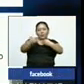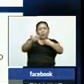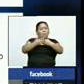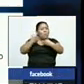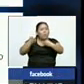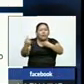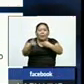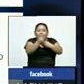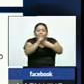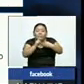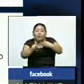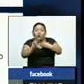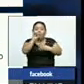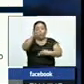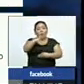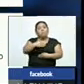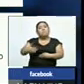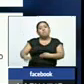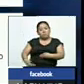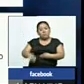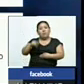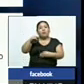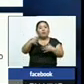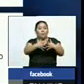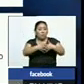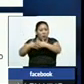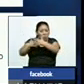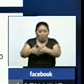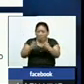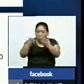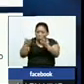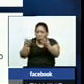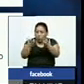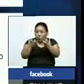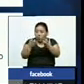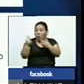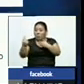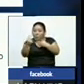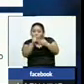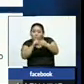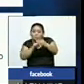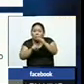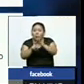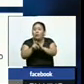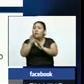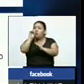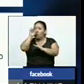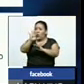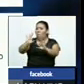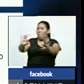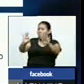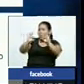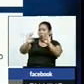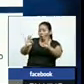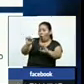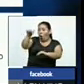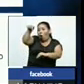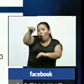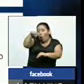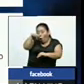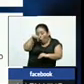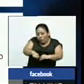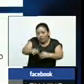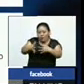miles de inmigrantes. Trump también aseguró que los muchos de estos ilegales tienen mejores condiciones de vida ahora en